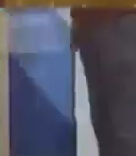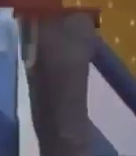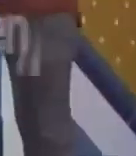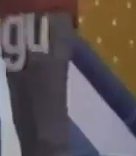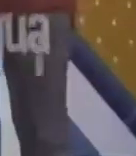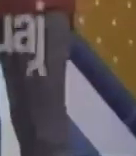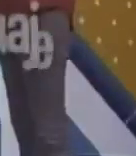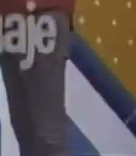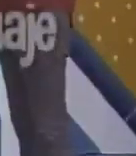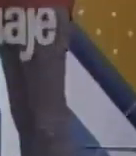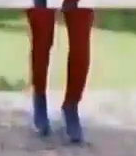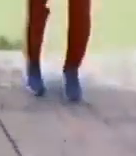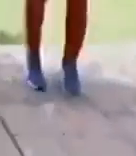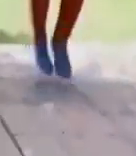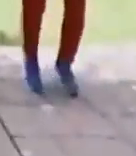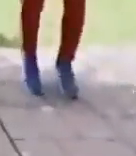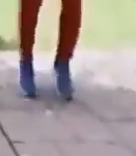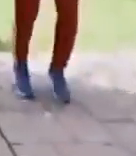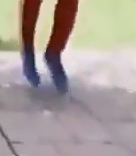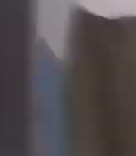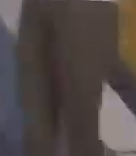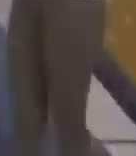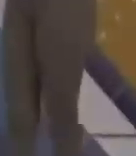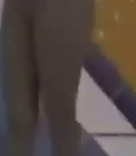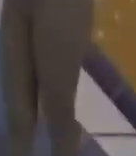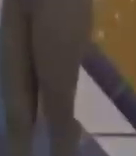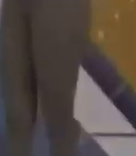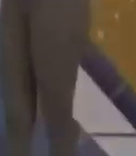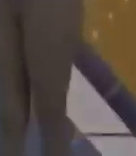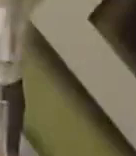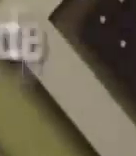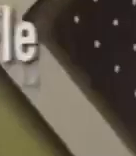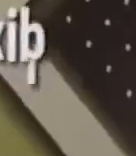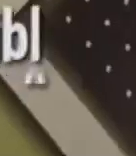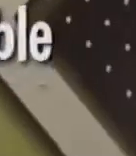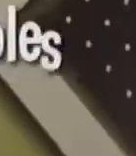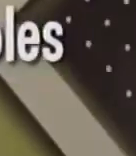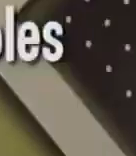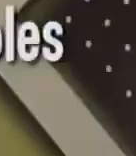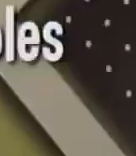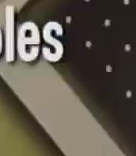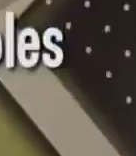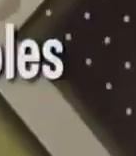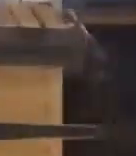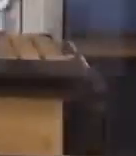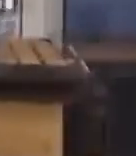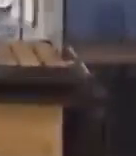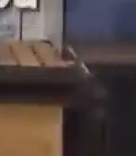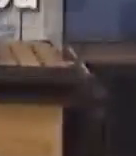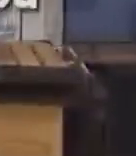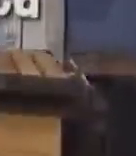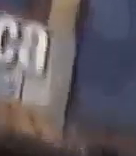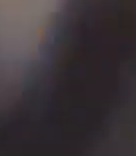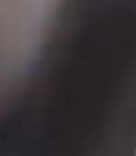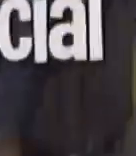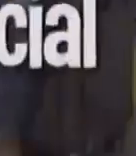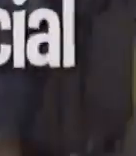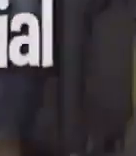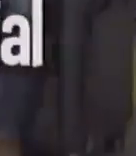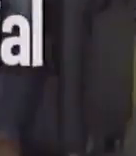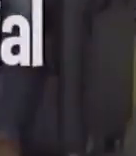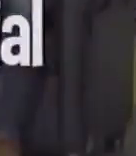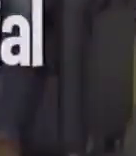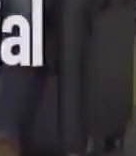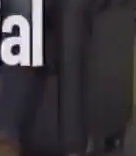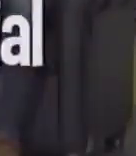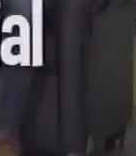Matemáticas, comunicación y lenguaje, educación física, ciencias naturales, modalidades flexibles, expresión artística,